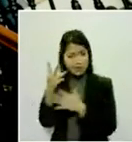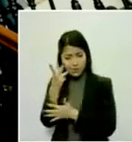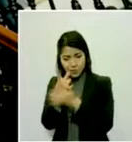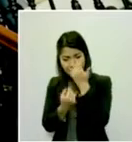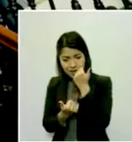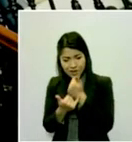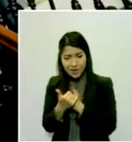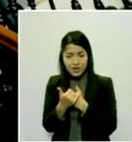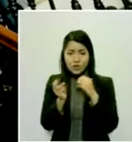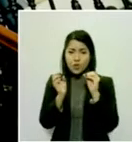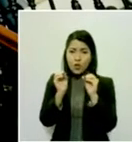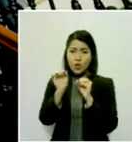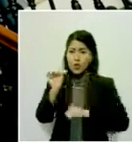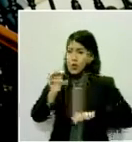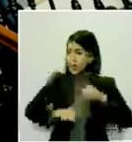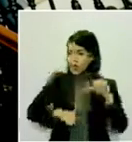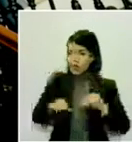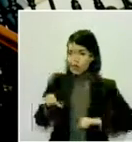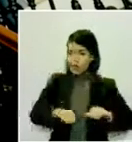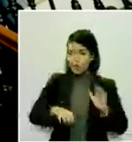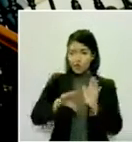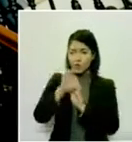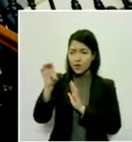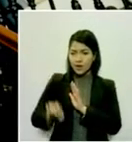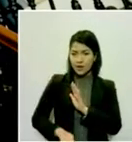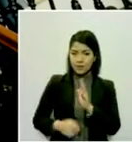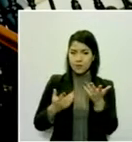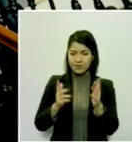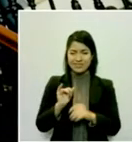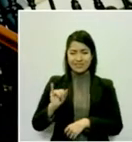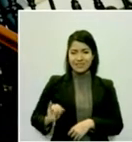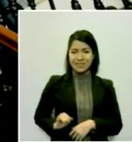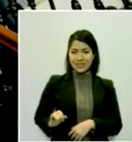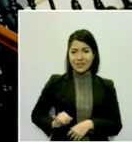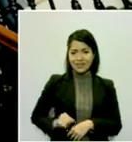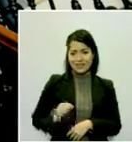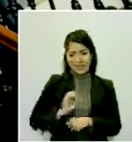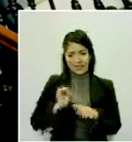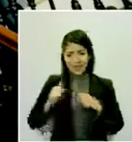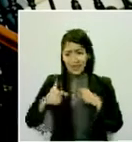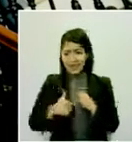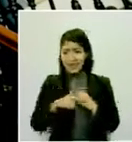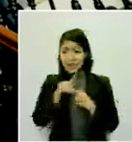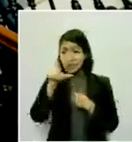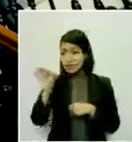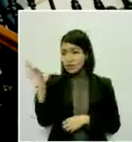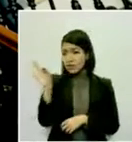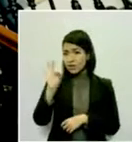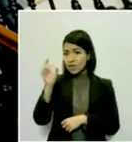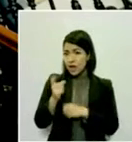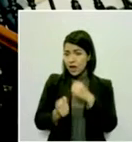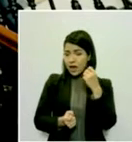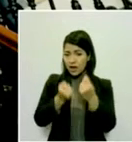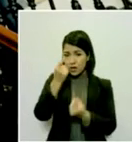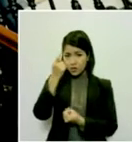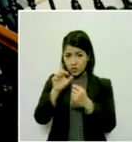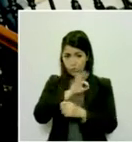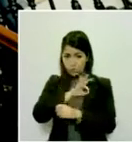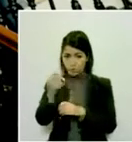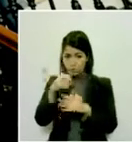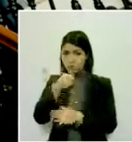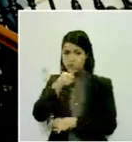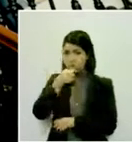acciones. Les voy a poner un ejemplo muy interesante, a ver si por ahí luego algún medio de comunicación puede